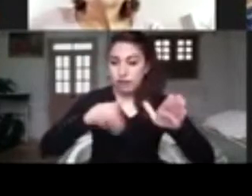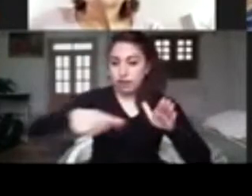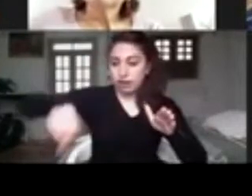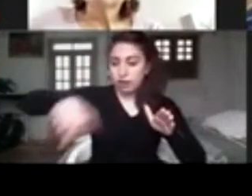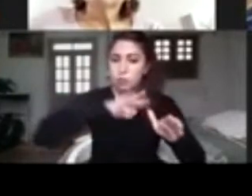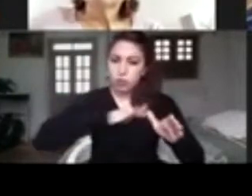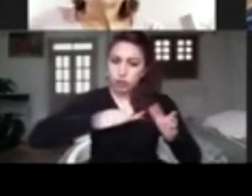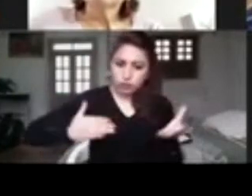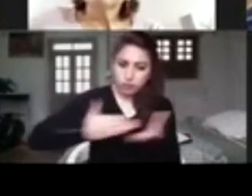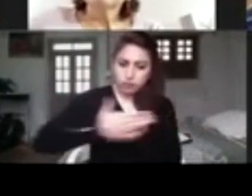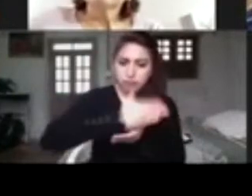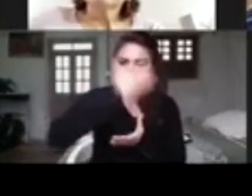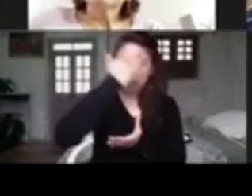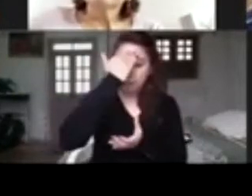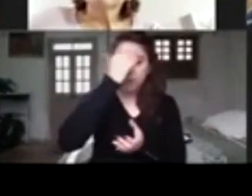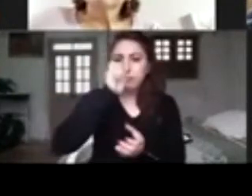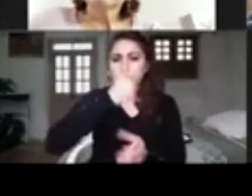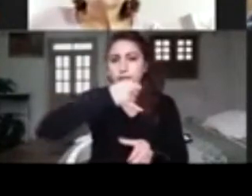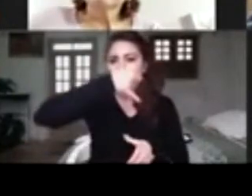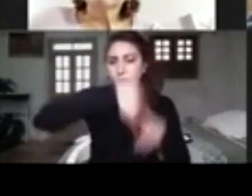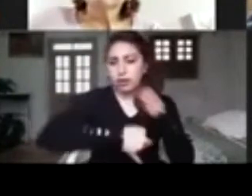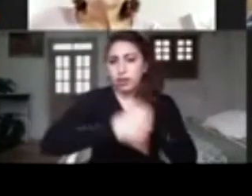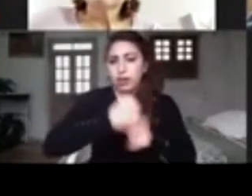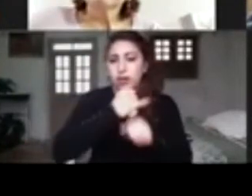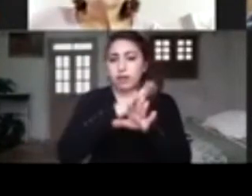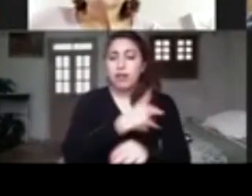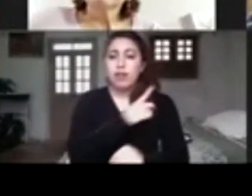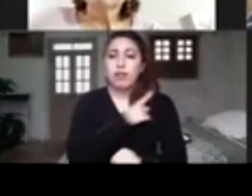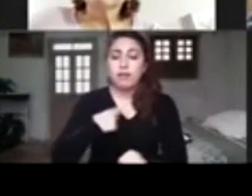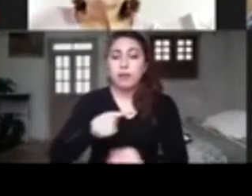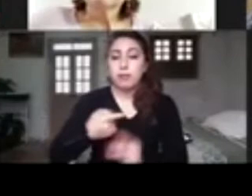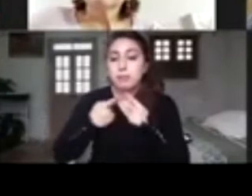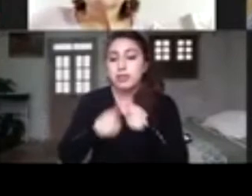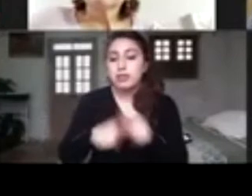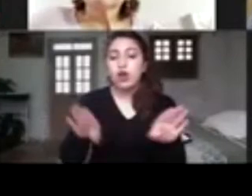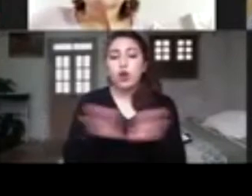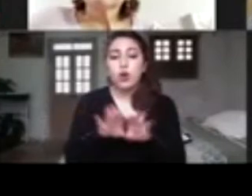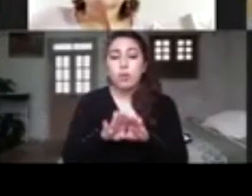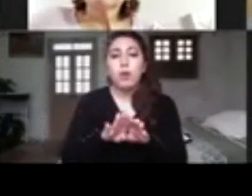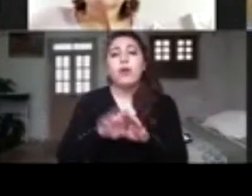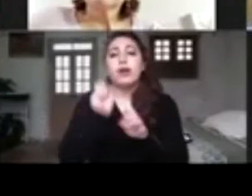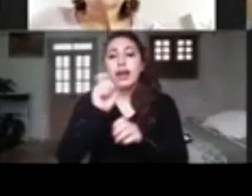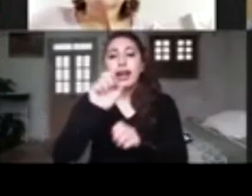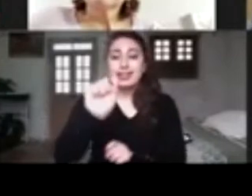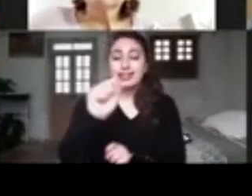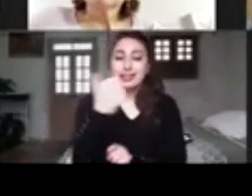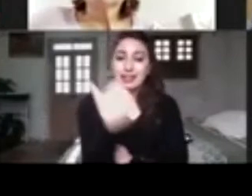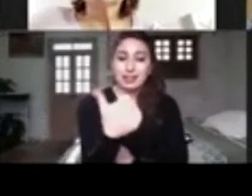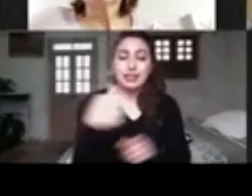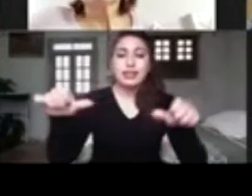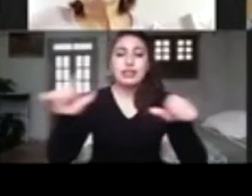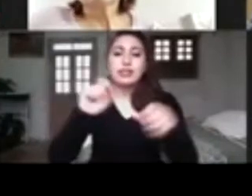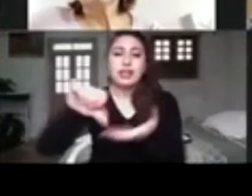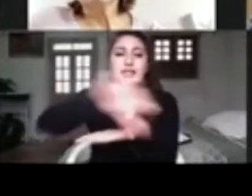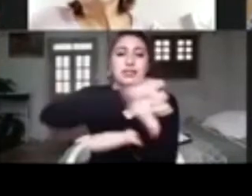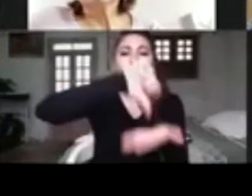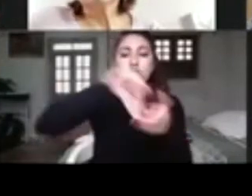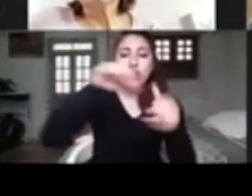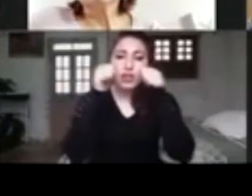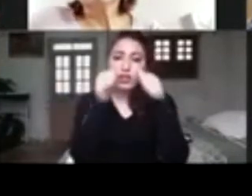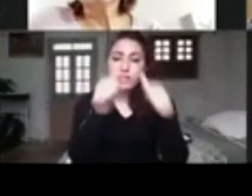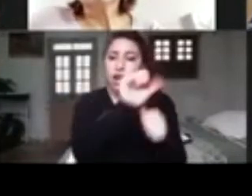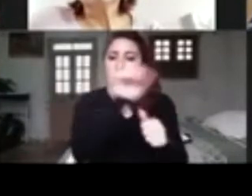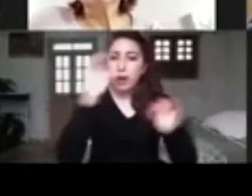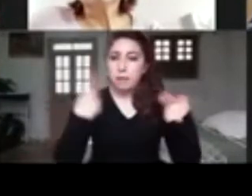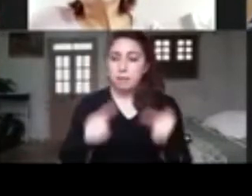trabajar a partir de las 66 casas de gestión de diputadas y diputados. La idea es de poder permear